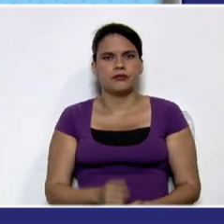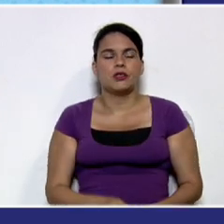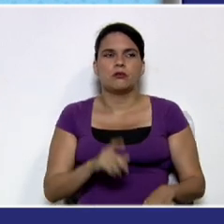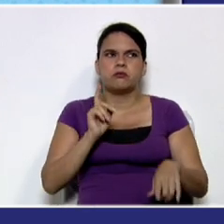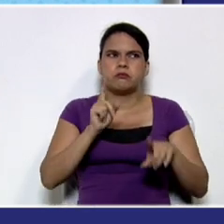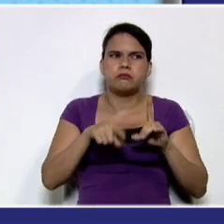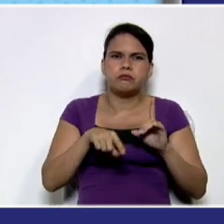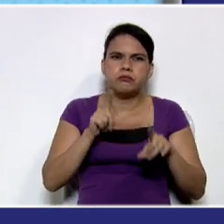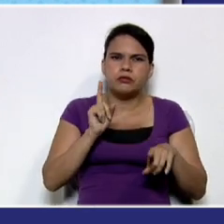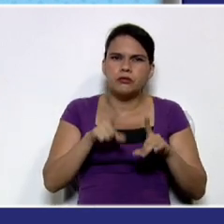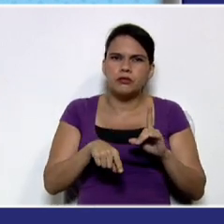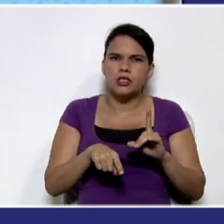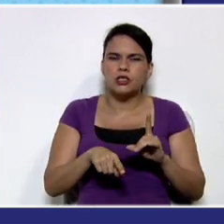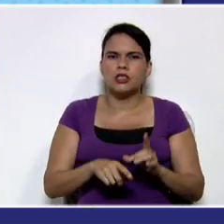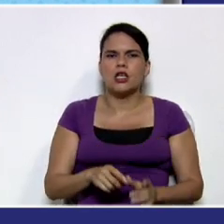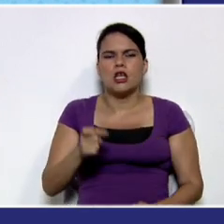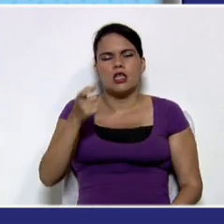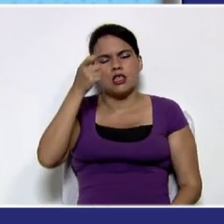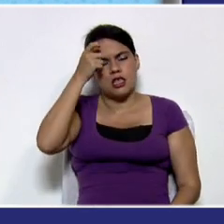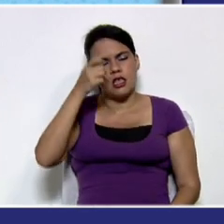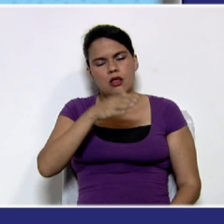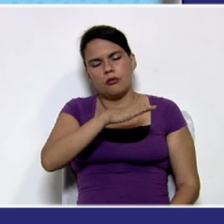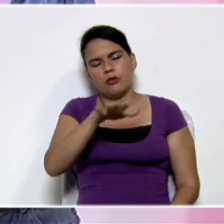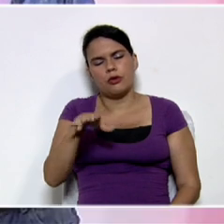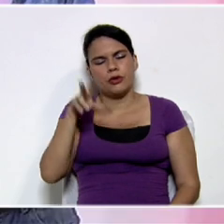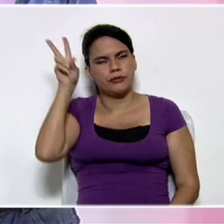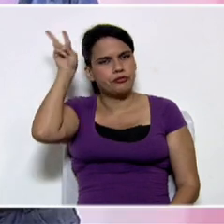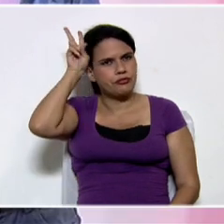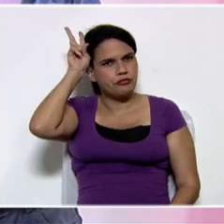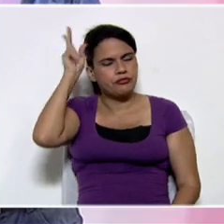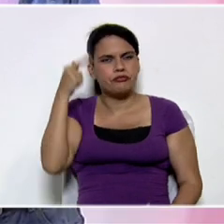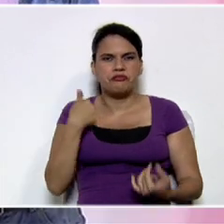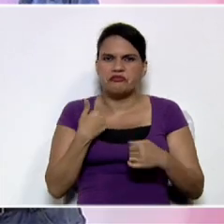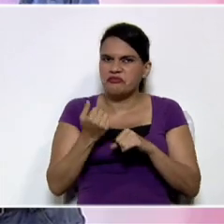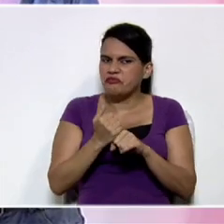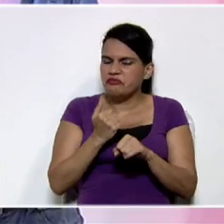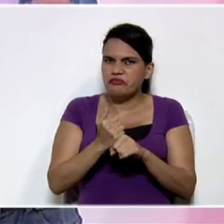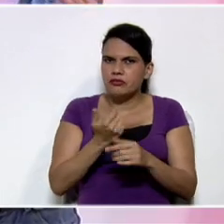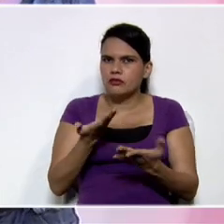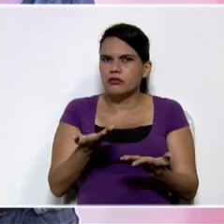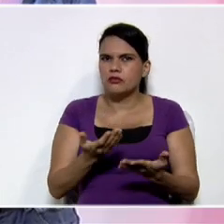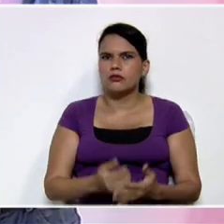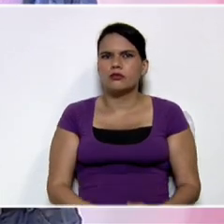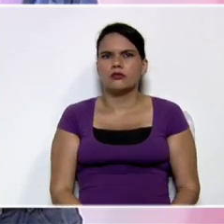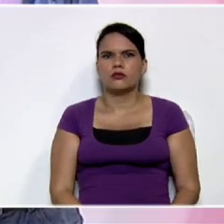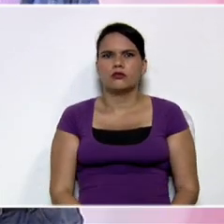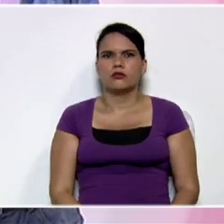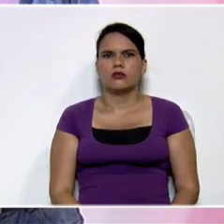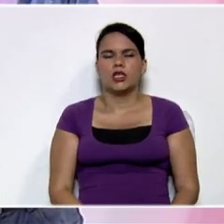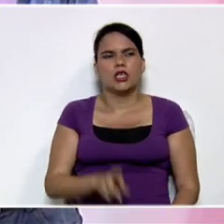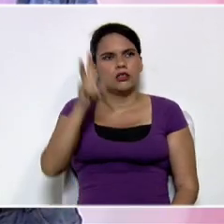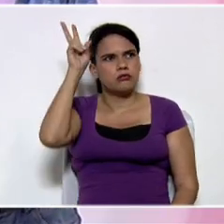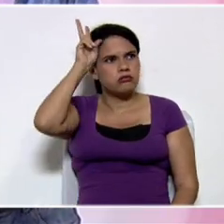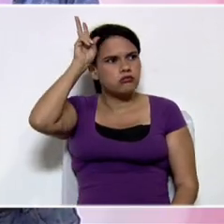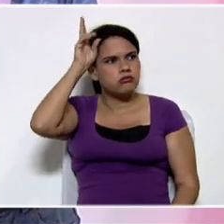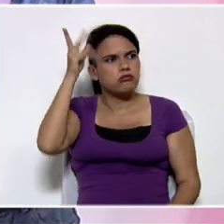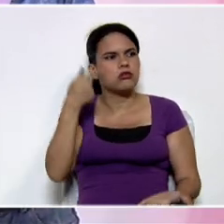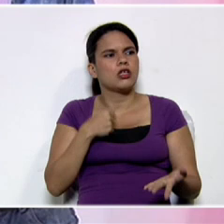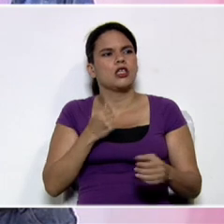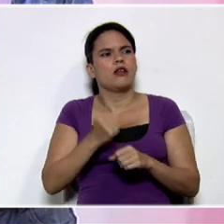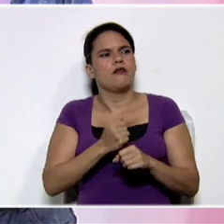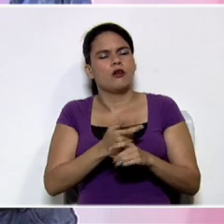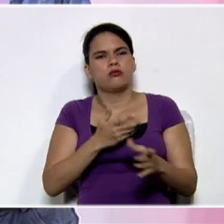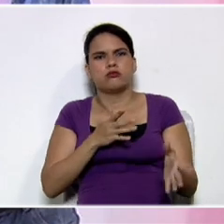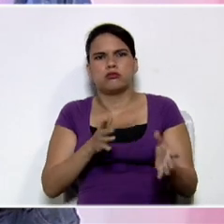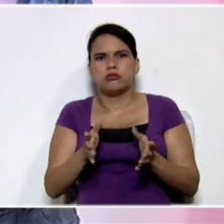depender de los pueblos indígenas que trabajaron y de esa etnia que trabajó esa cerámica. Hoy